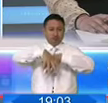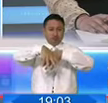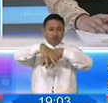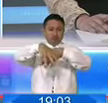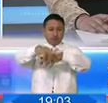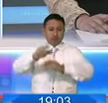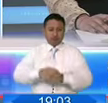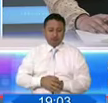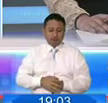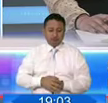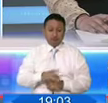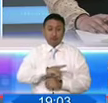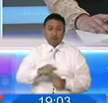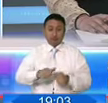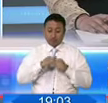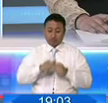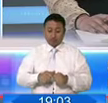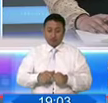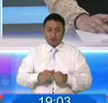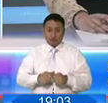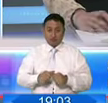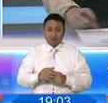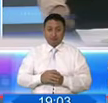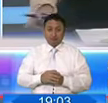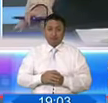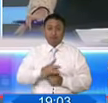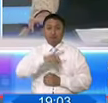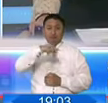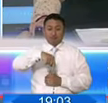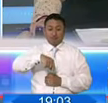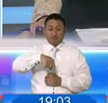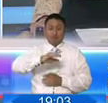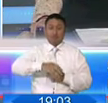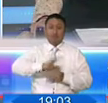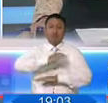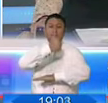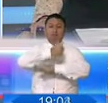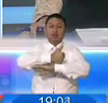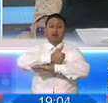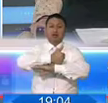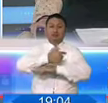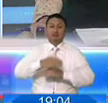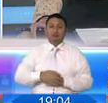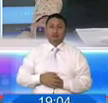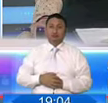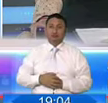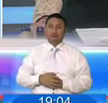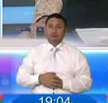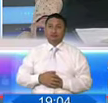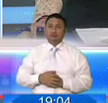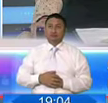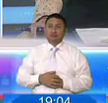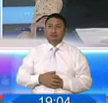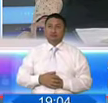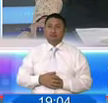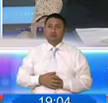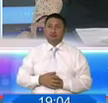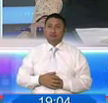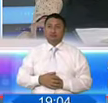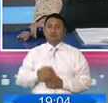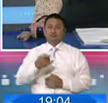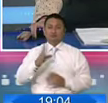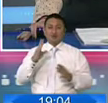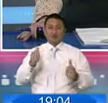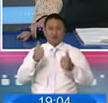es todavía continúa este mitin político aquí desde la plaza de santo domingo regresamos con ustedes de estudios que tengan una buena